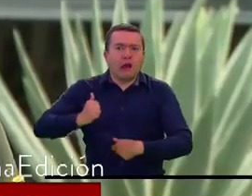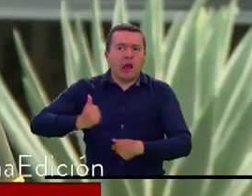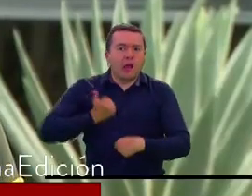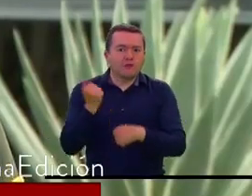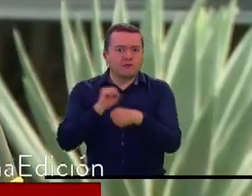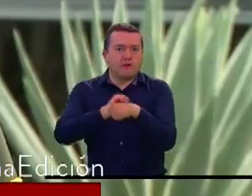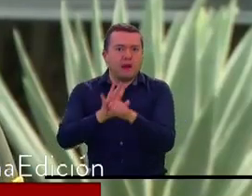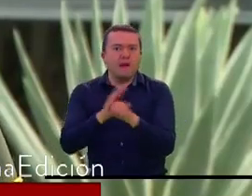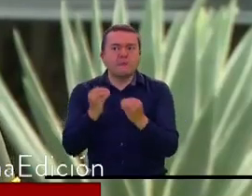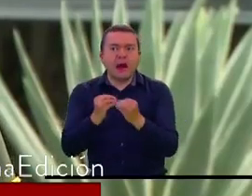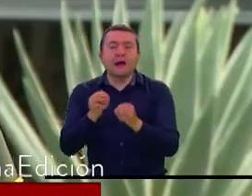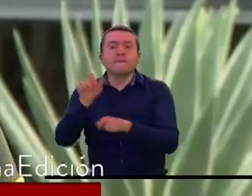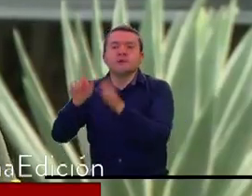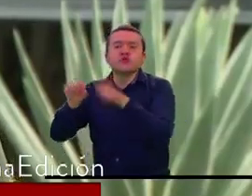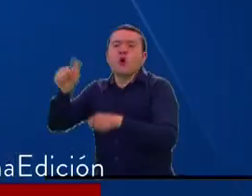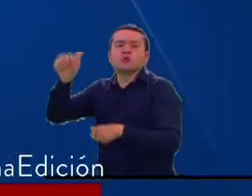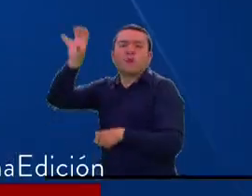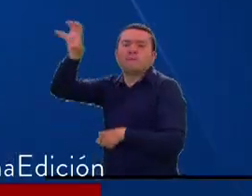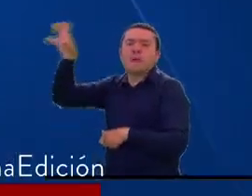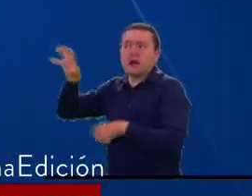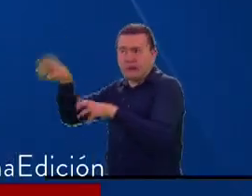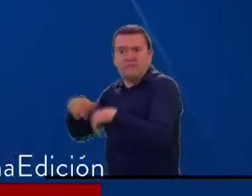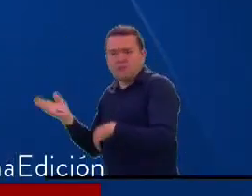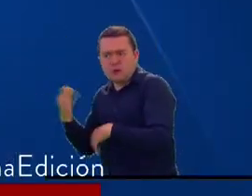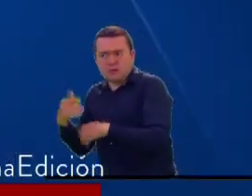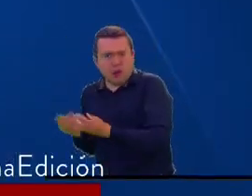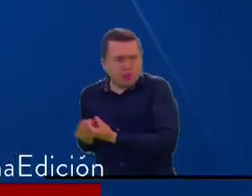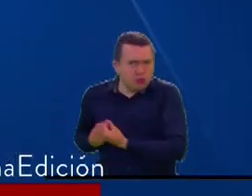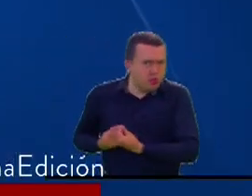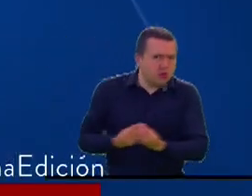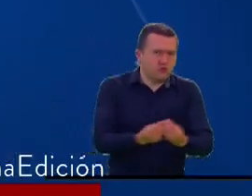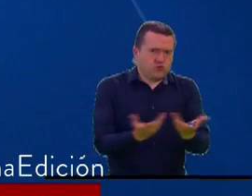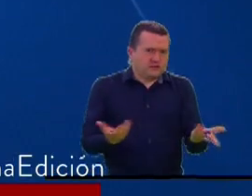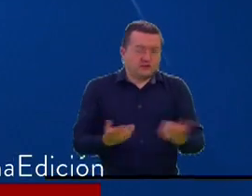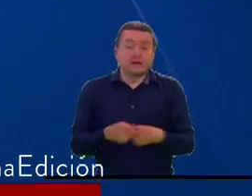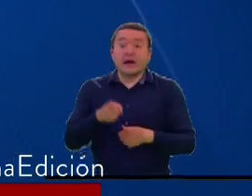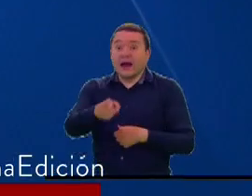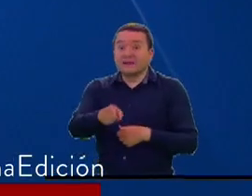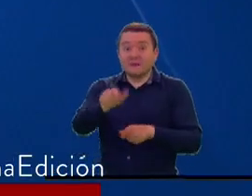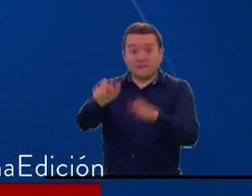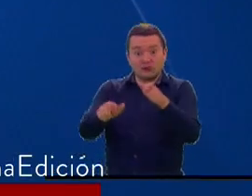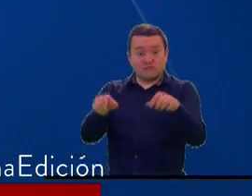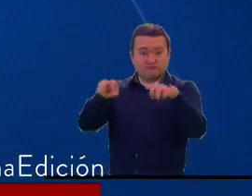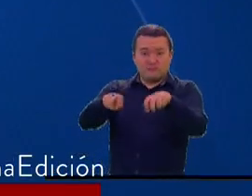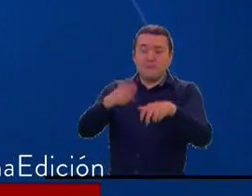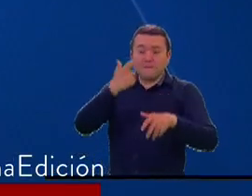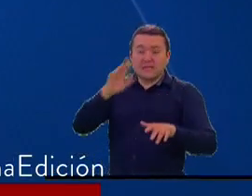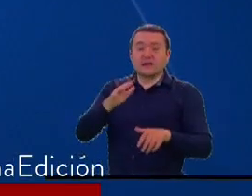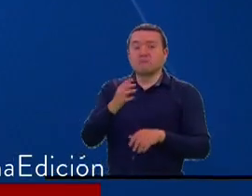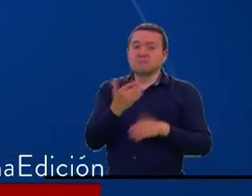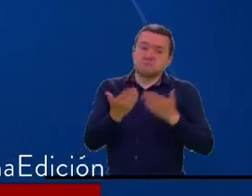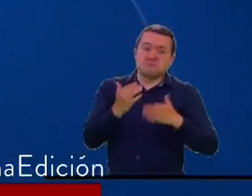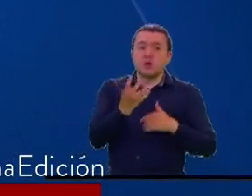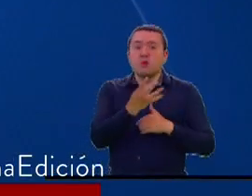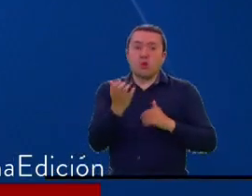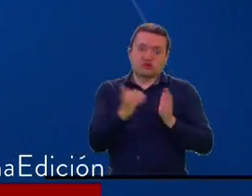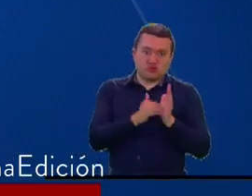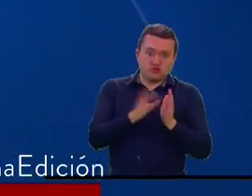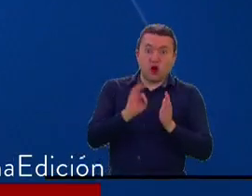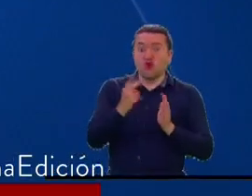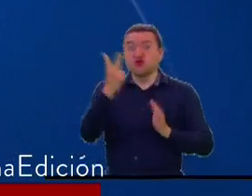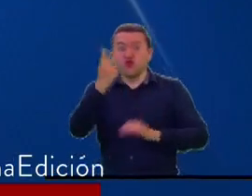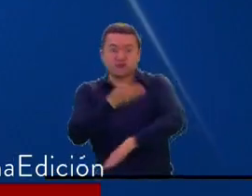ilegalmente ciudadanos de otras nacionalidades. Los delincuentes estarían cobrando entre 400 mil y 2 millones de pesos por el transporte en la